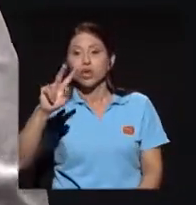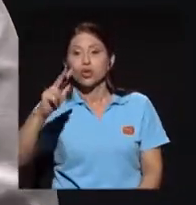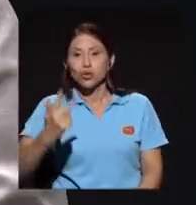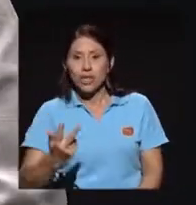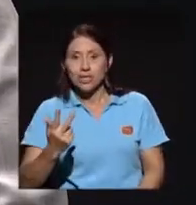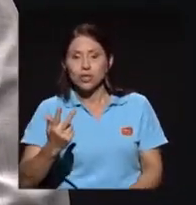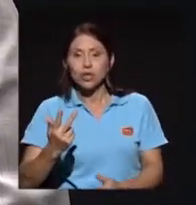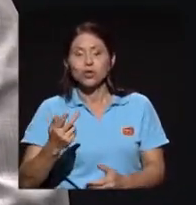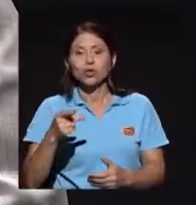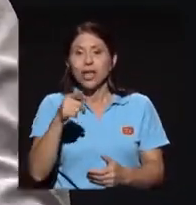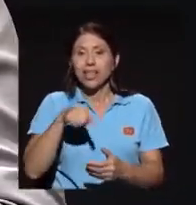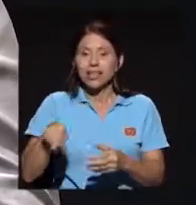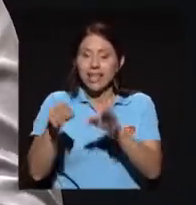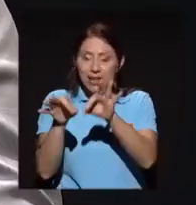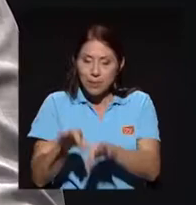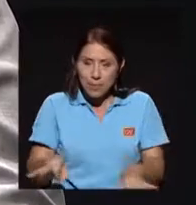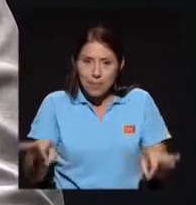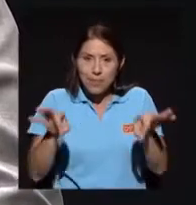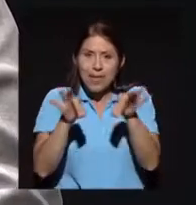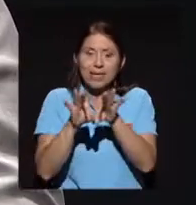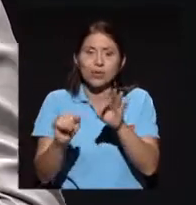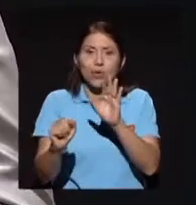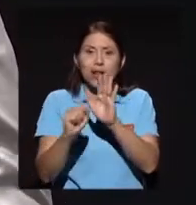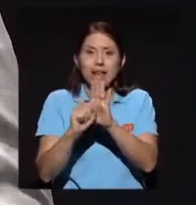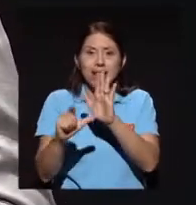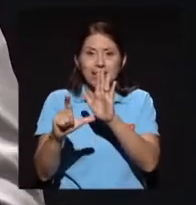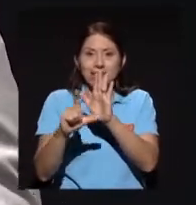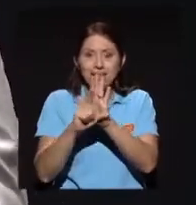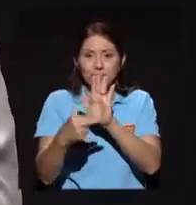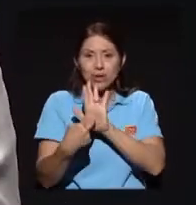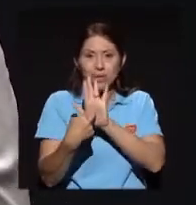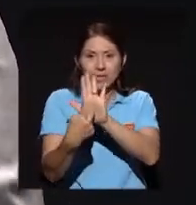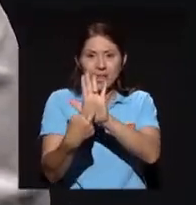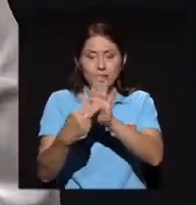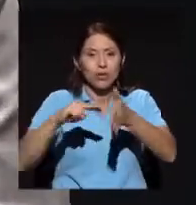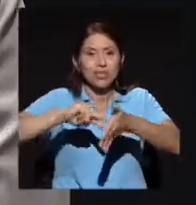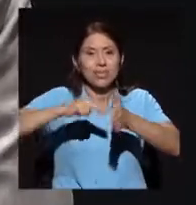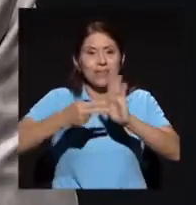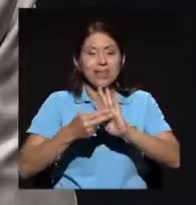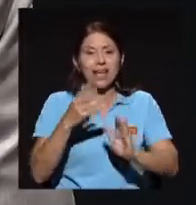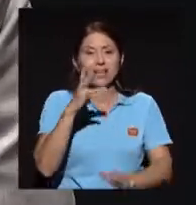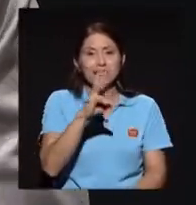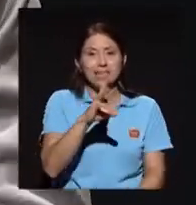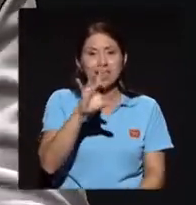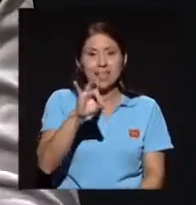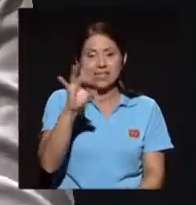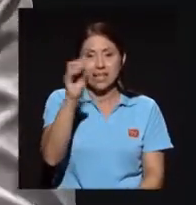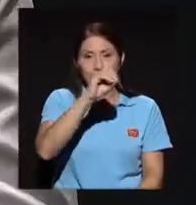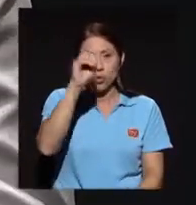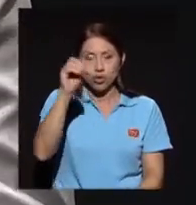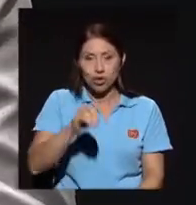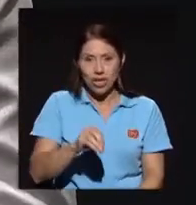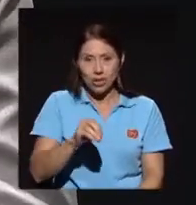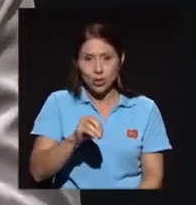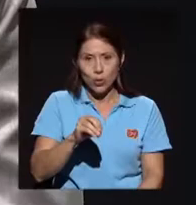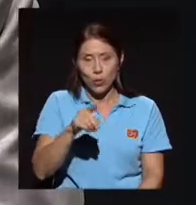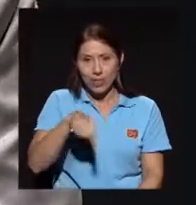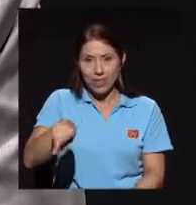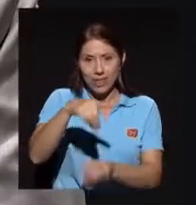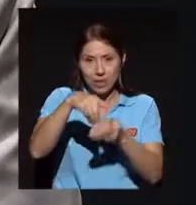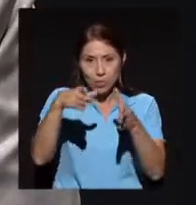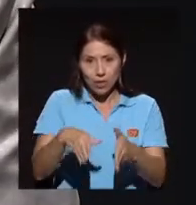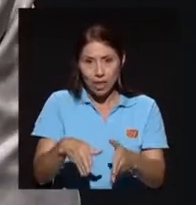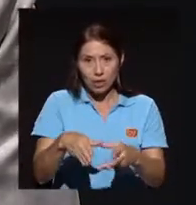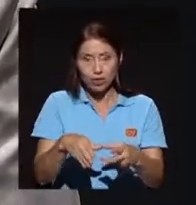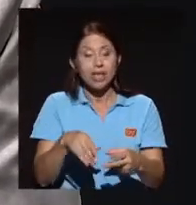legislativo representado osea 67 por ciento en la proporción de diputados que tienen si se cumplían esos dos los